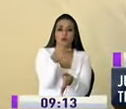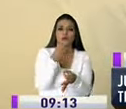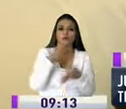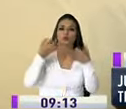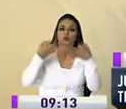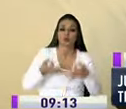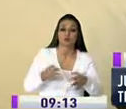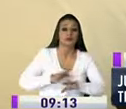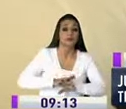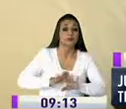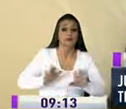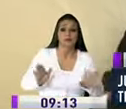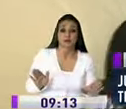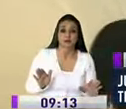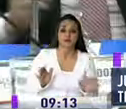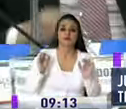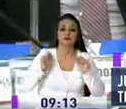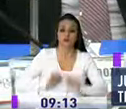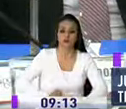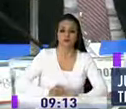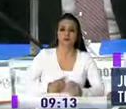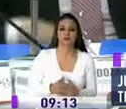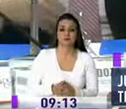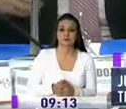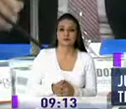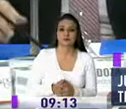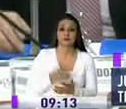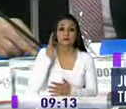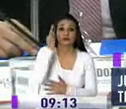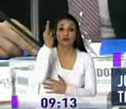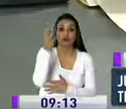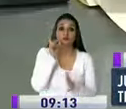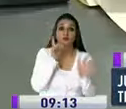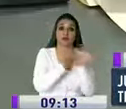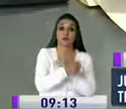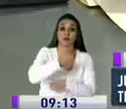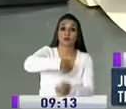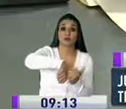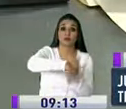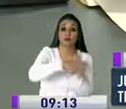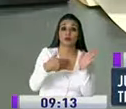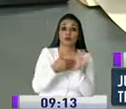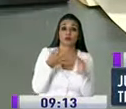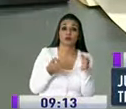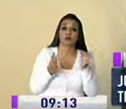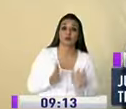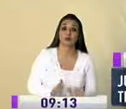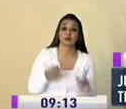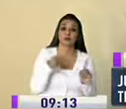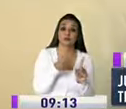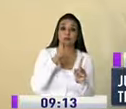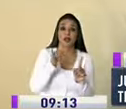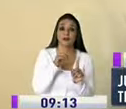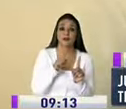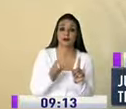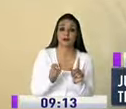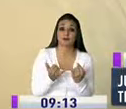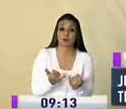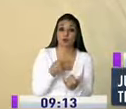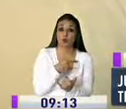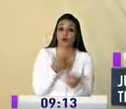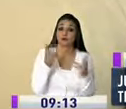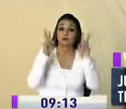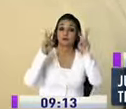cumplido. Solamente ahí se pueden revocar. No se descartan a futuro acciones legales en contra del juez de Balsas. Lo que está ocurriendo ahora con este